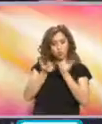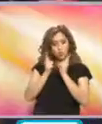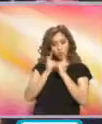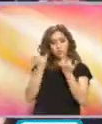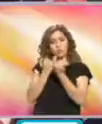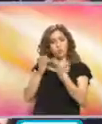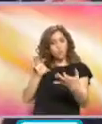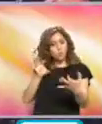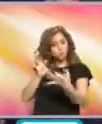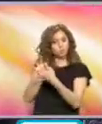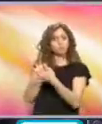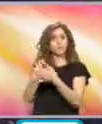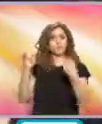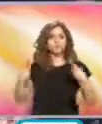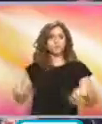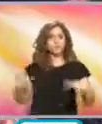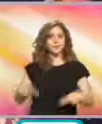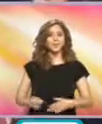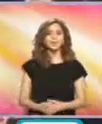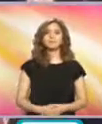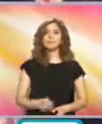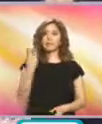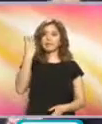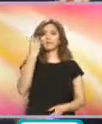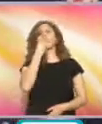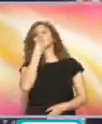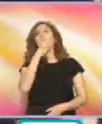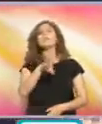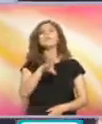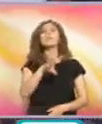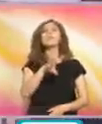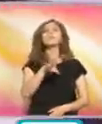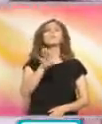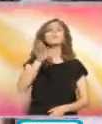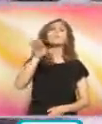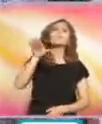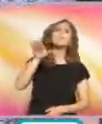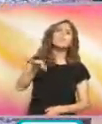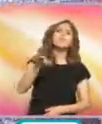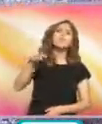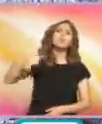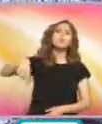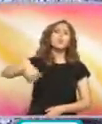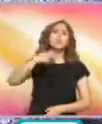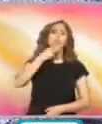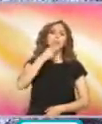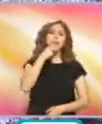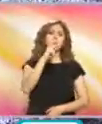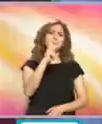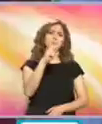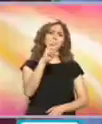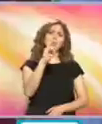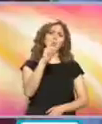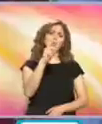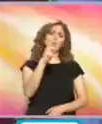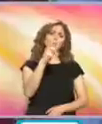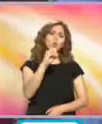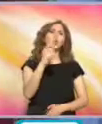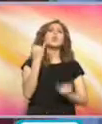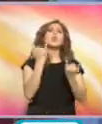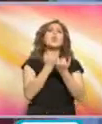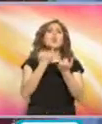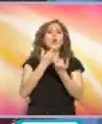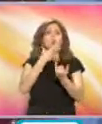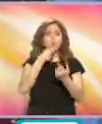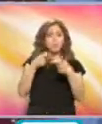está muy padre. Eso solo está estoy muy yo para padre. nosotros. Ahora, cuéntenme del productor, de la persona que masterizó el material discográfico,